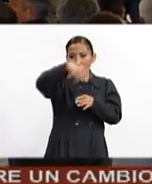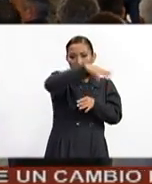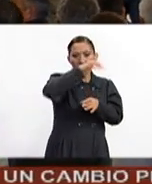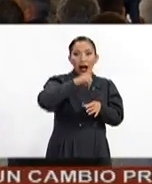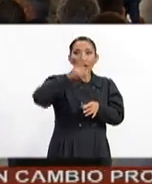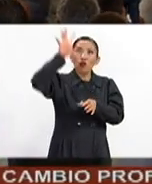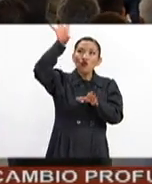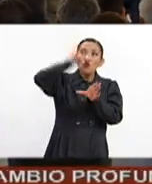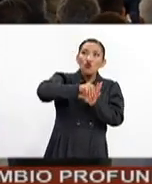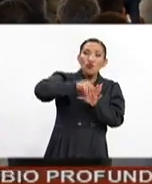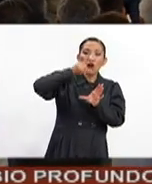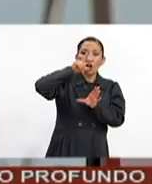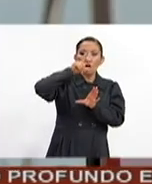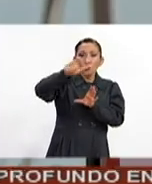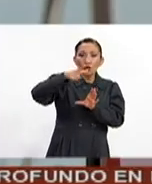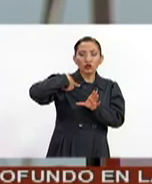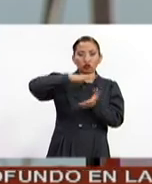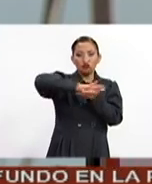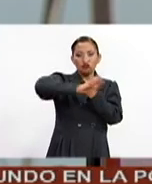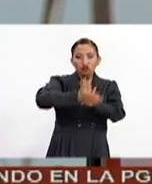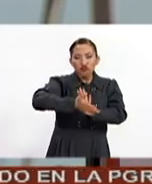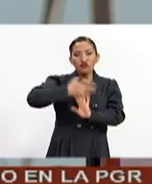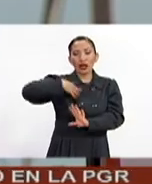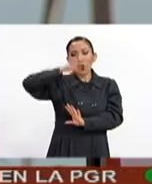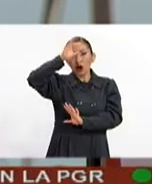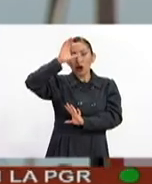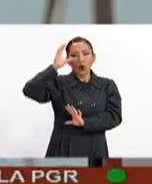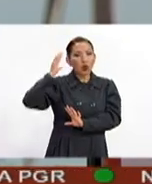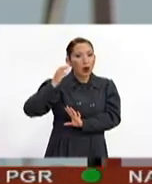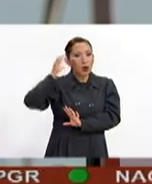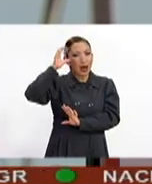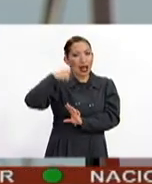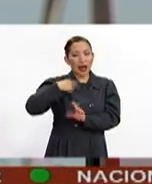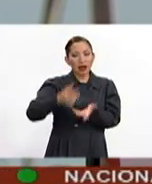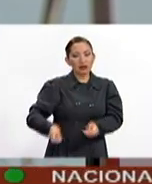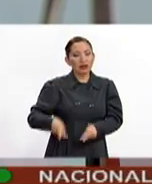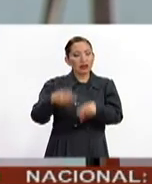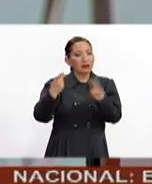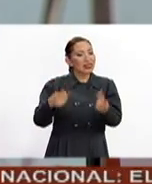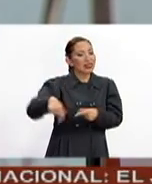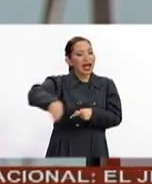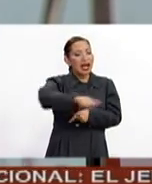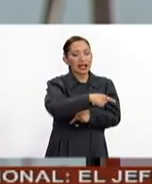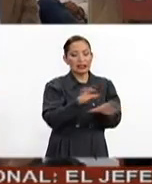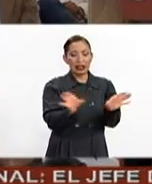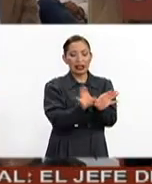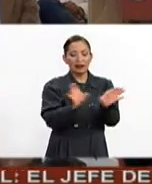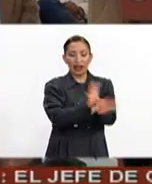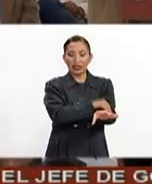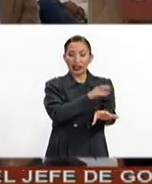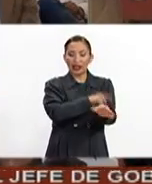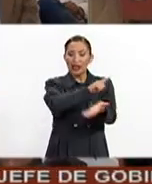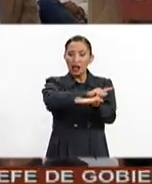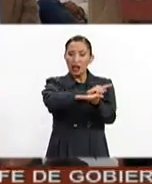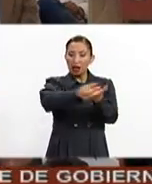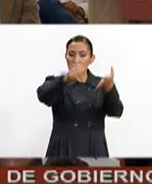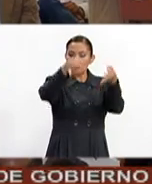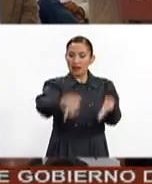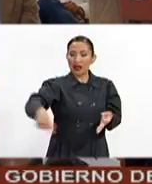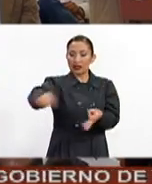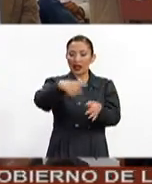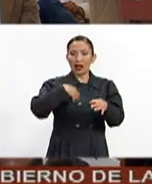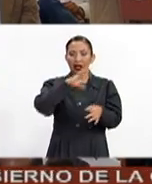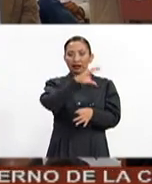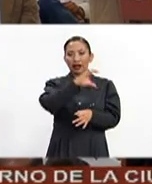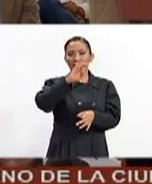solar fotovoltaica en Coahuila que venderán energía y certificados de energías limpias a la